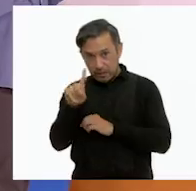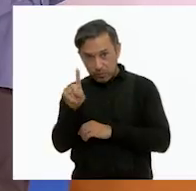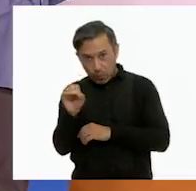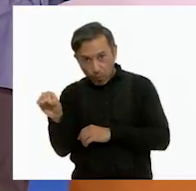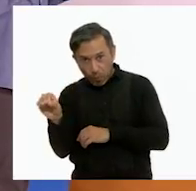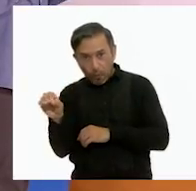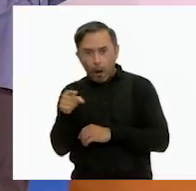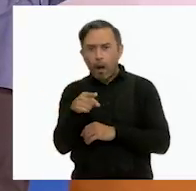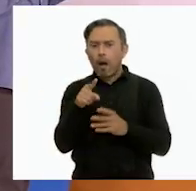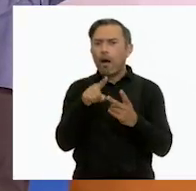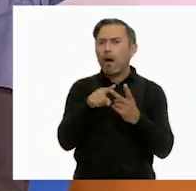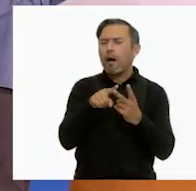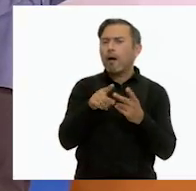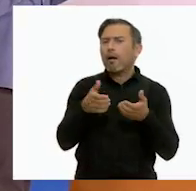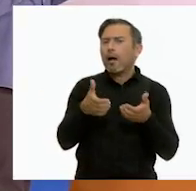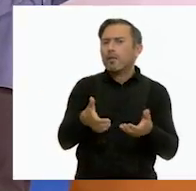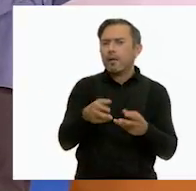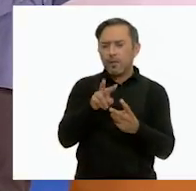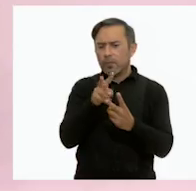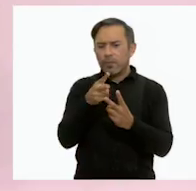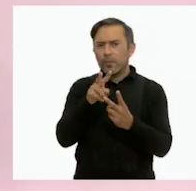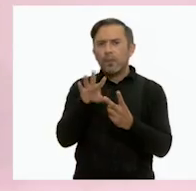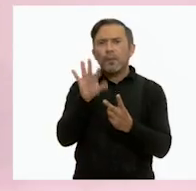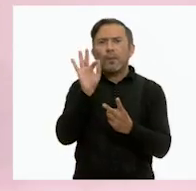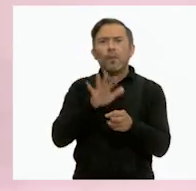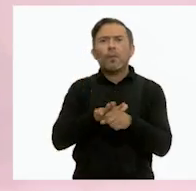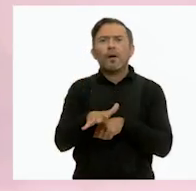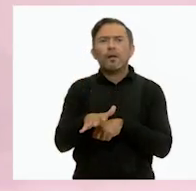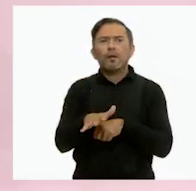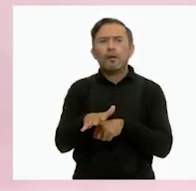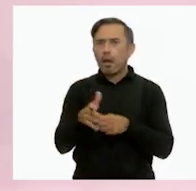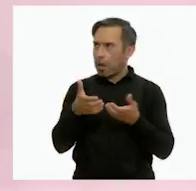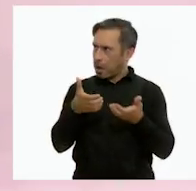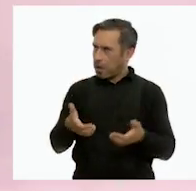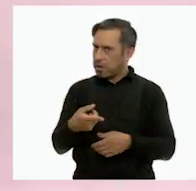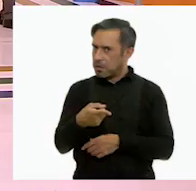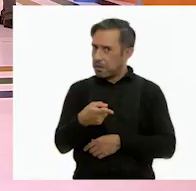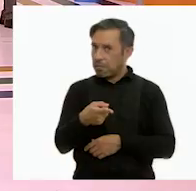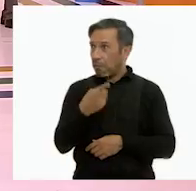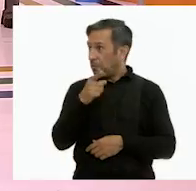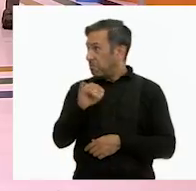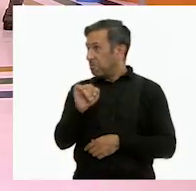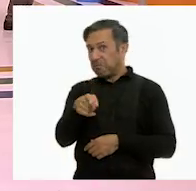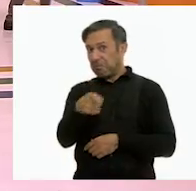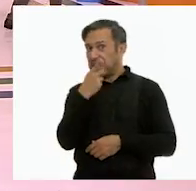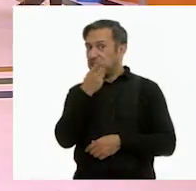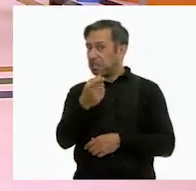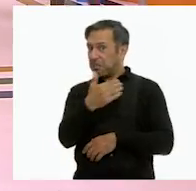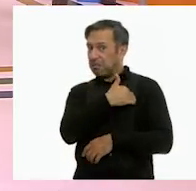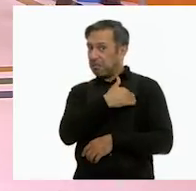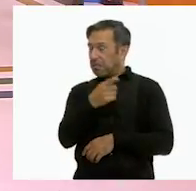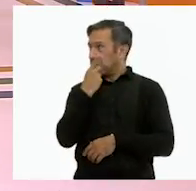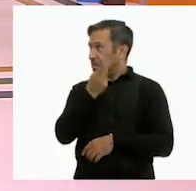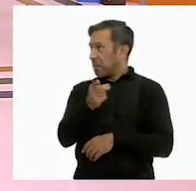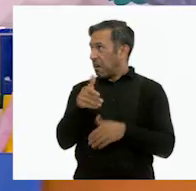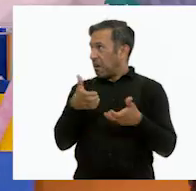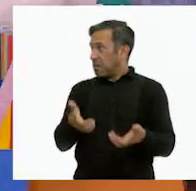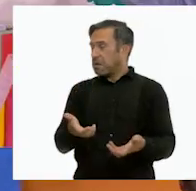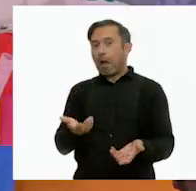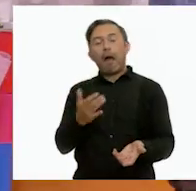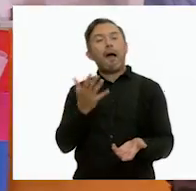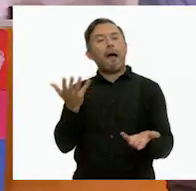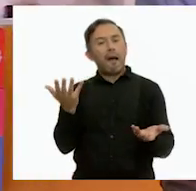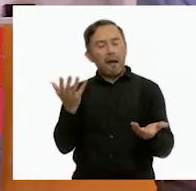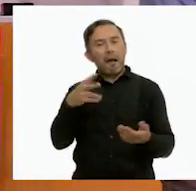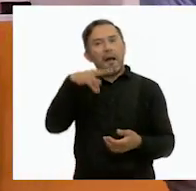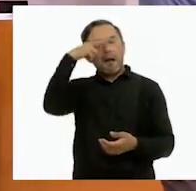calle? ¿Cuál será la respuesta? En la calle. Sí, dicen que en la calle. Dicen que en la calle. Ok, entonces vamos a cambiar esta de